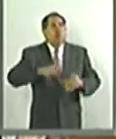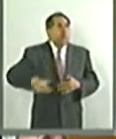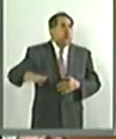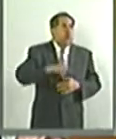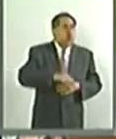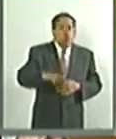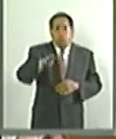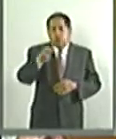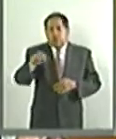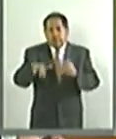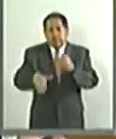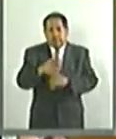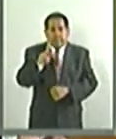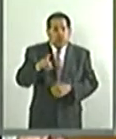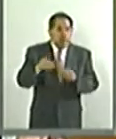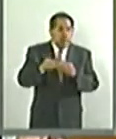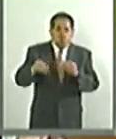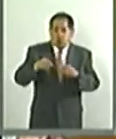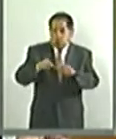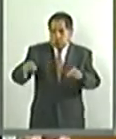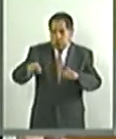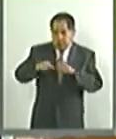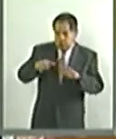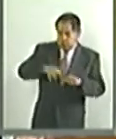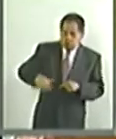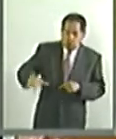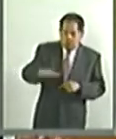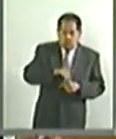de 415 kilómetros cuadrados,